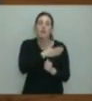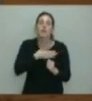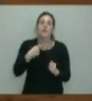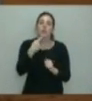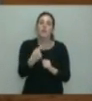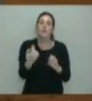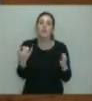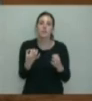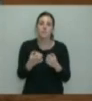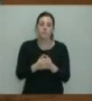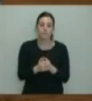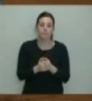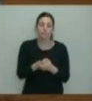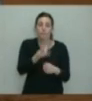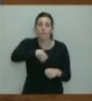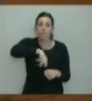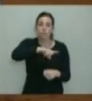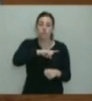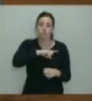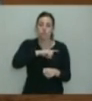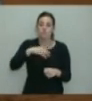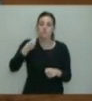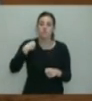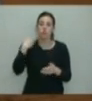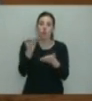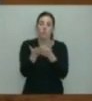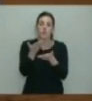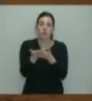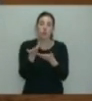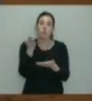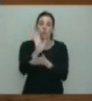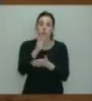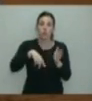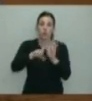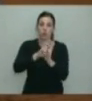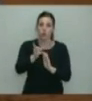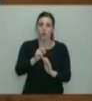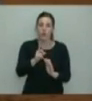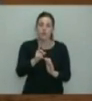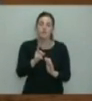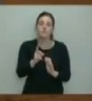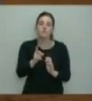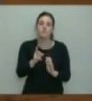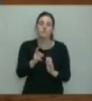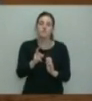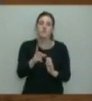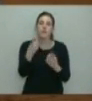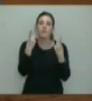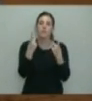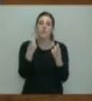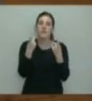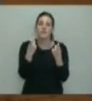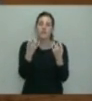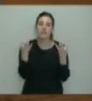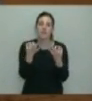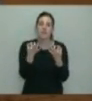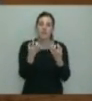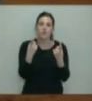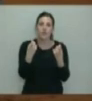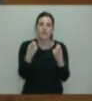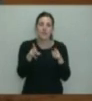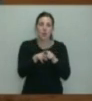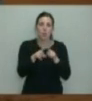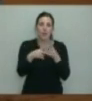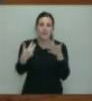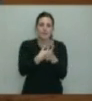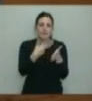con esto que a nosotros en esta petición, en esta proposición no de ley, nos faltan concreciones,